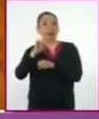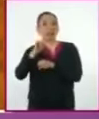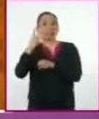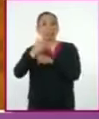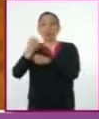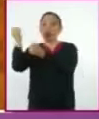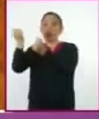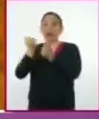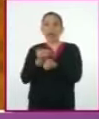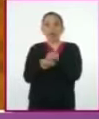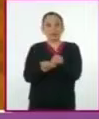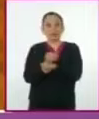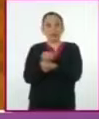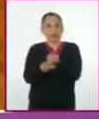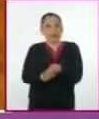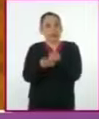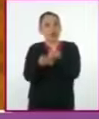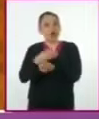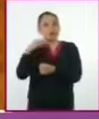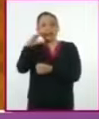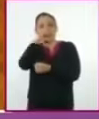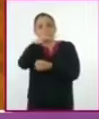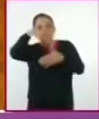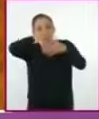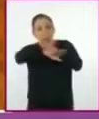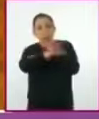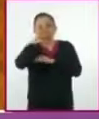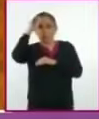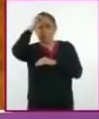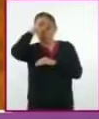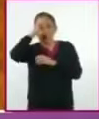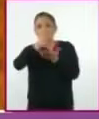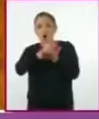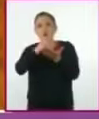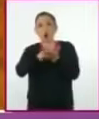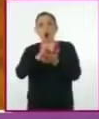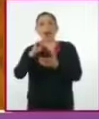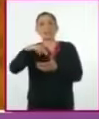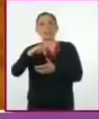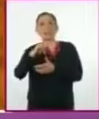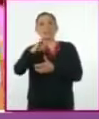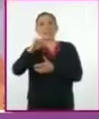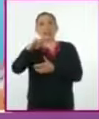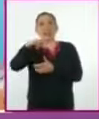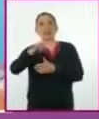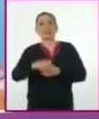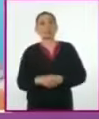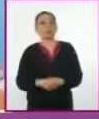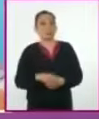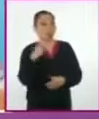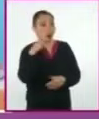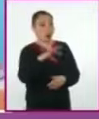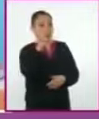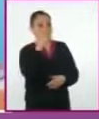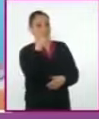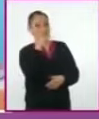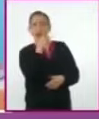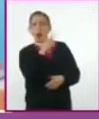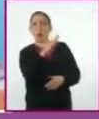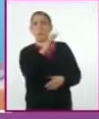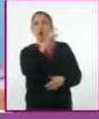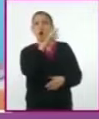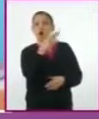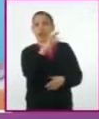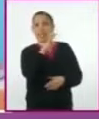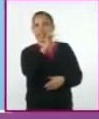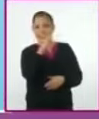se extenuaran en los laboriosos infiernos de las minas de oro antillanas. Encontré un dato curioso acerca de Borges.